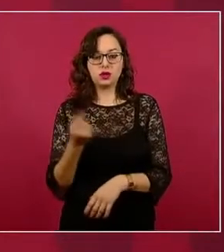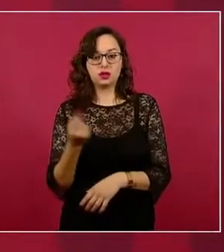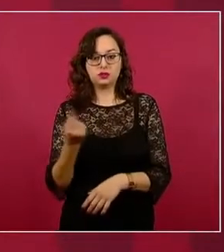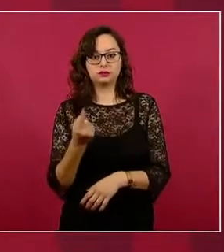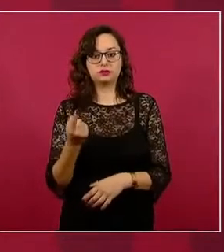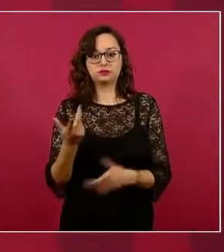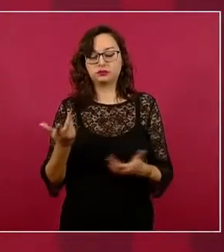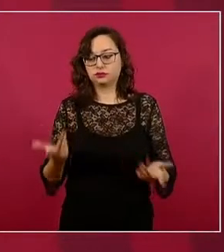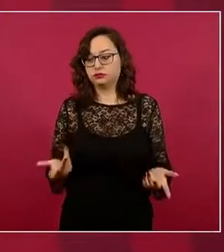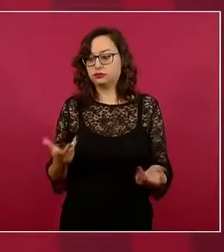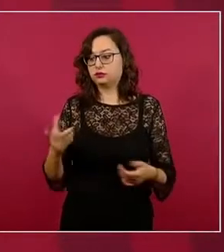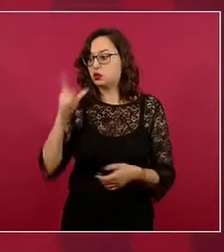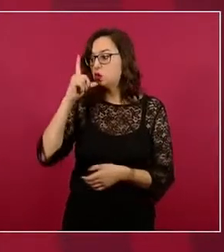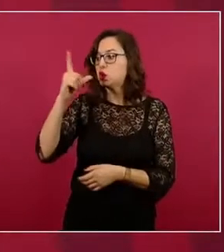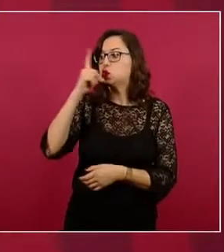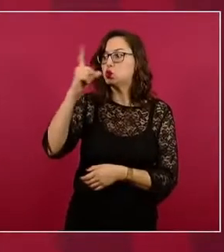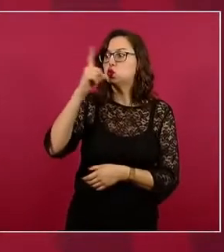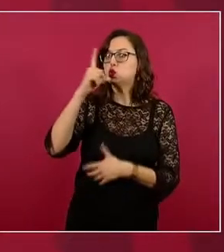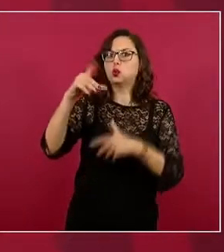bienes,